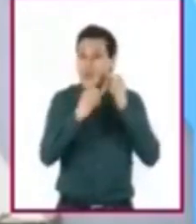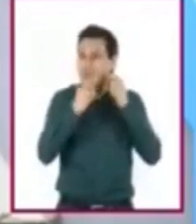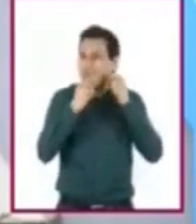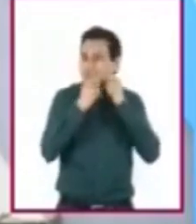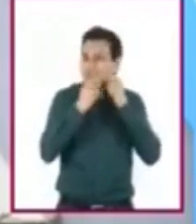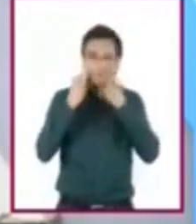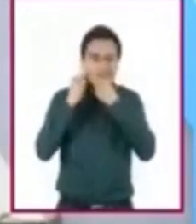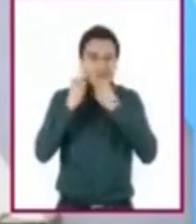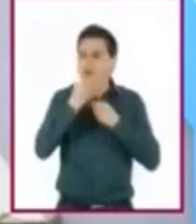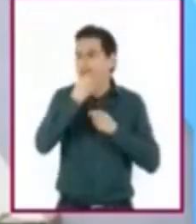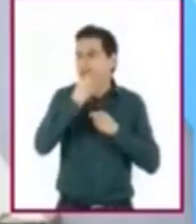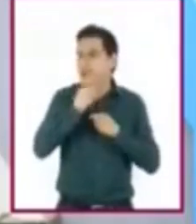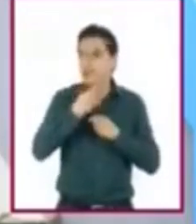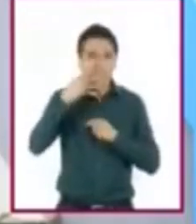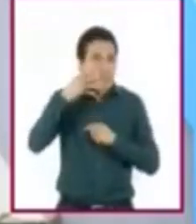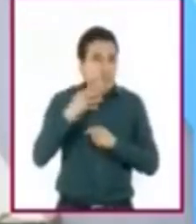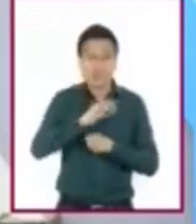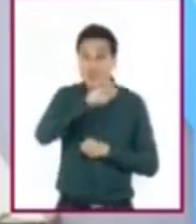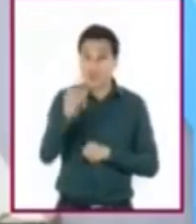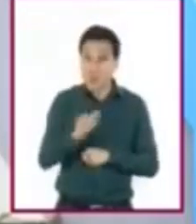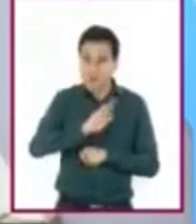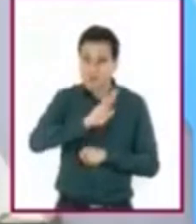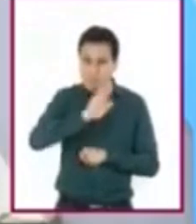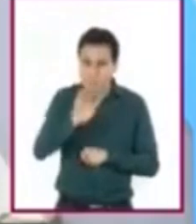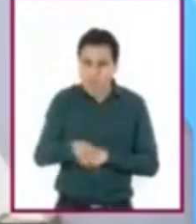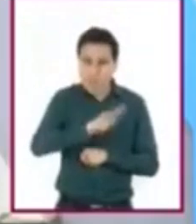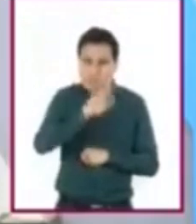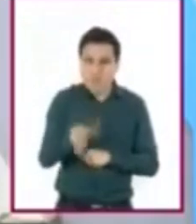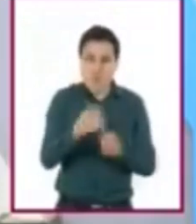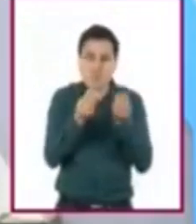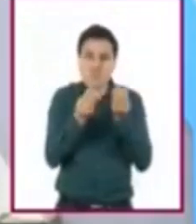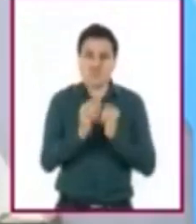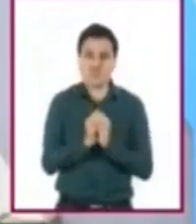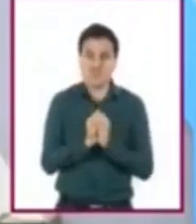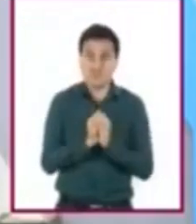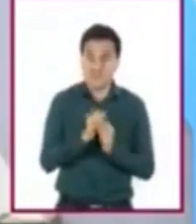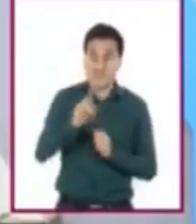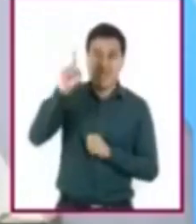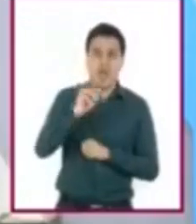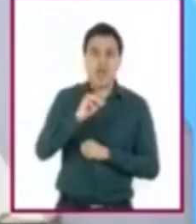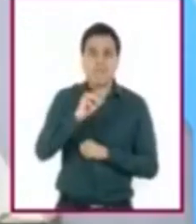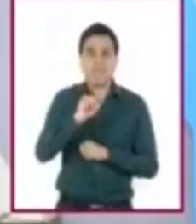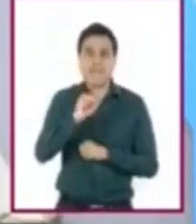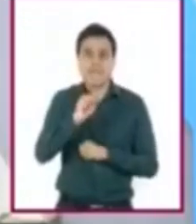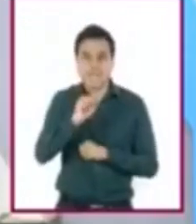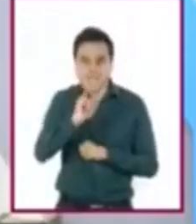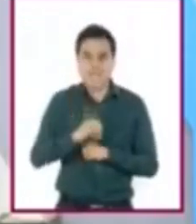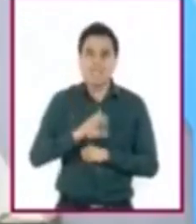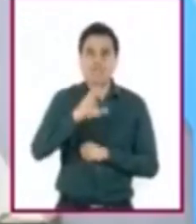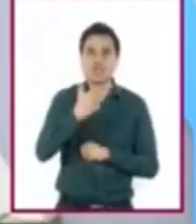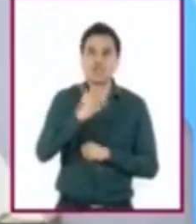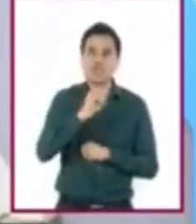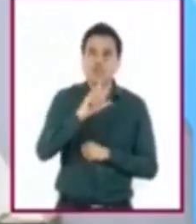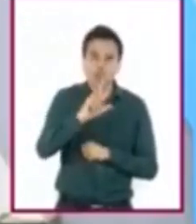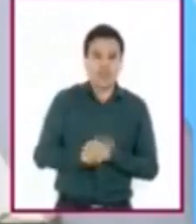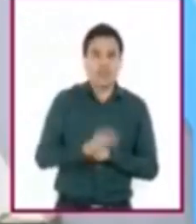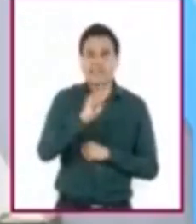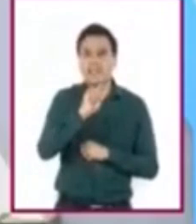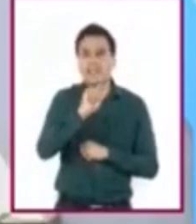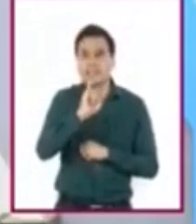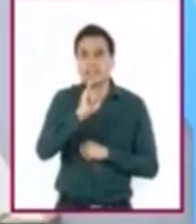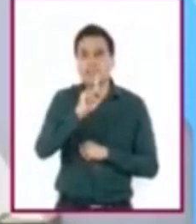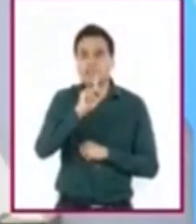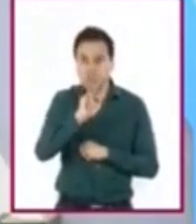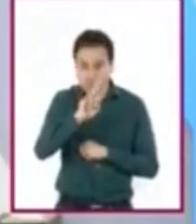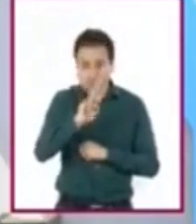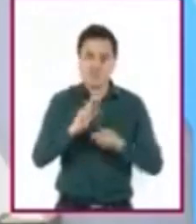muchos. Así mueren en toda la tierra de Maní, y del Chol, y del Cocom, y del Tipú, y azota con gran fuerza,